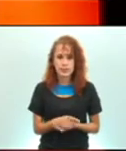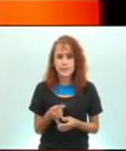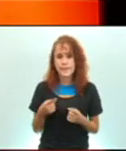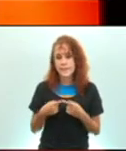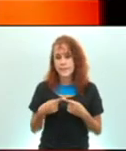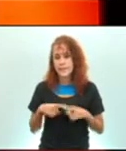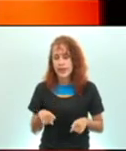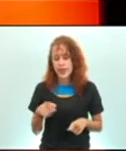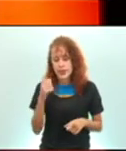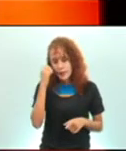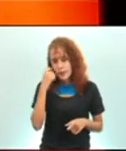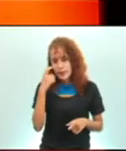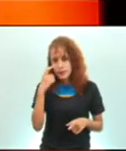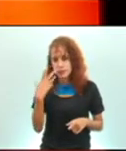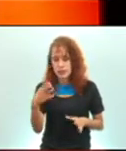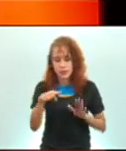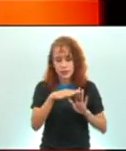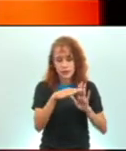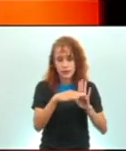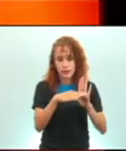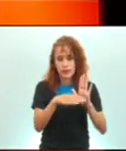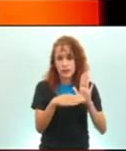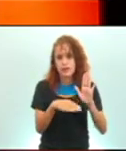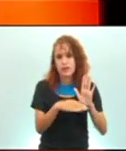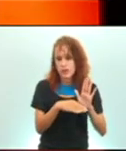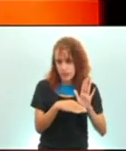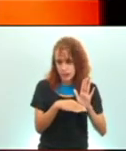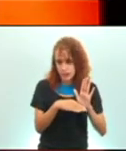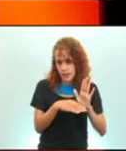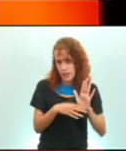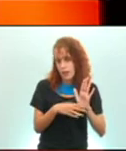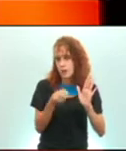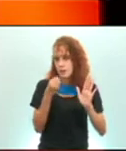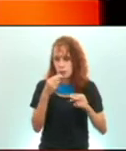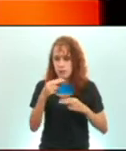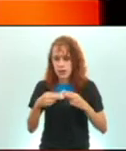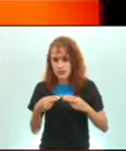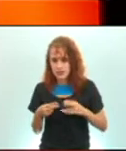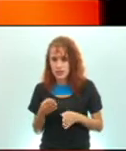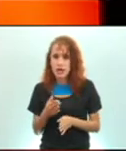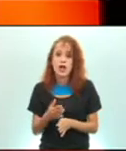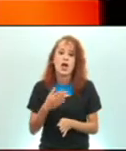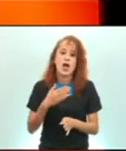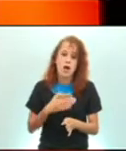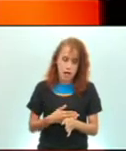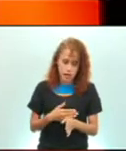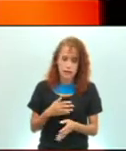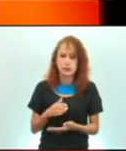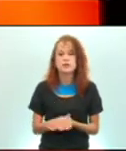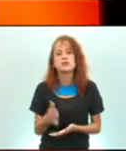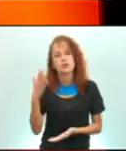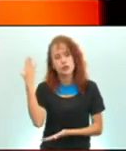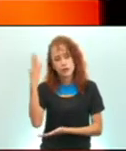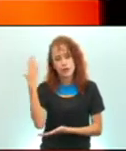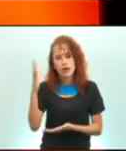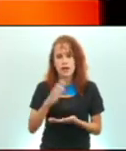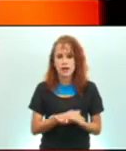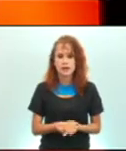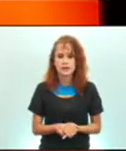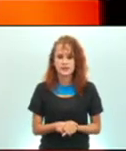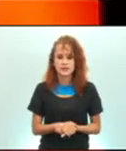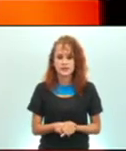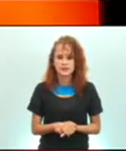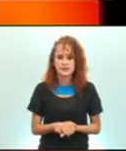ciclones tropicales. Pero lo más importante son las medidas que podemos y que debemos tomar ante la ocurrencia de estos